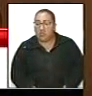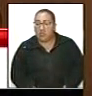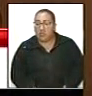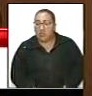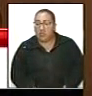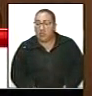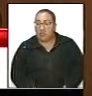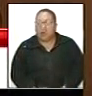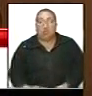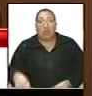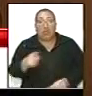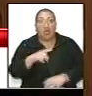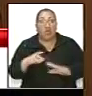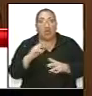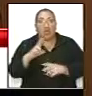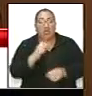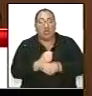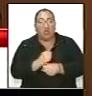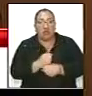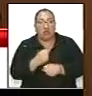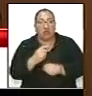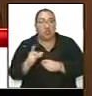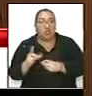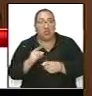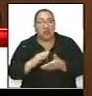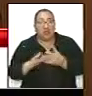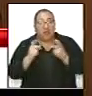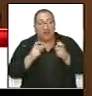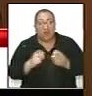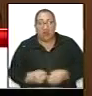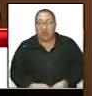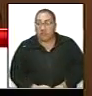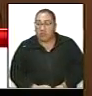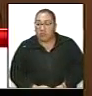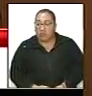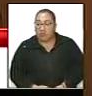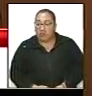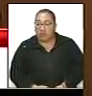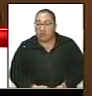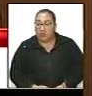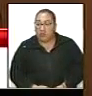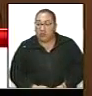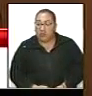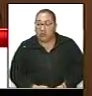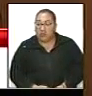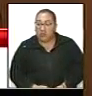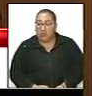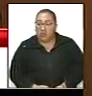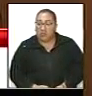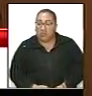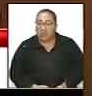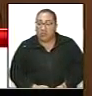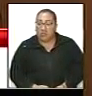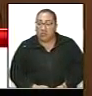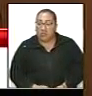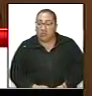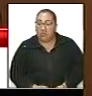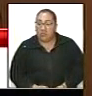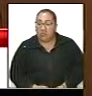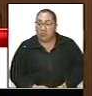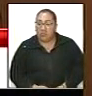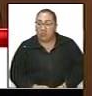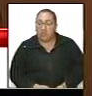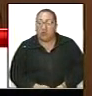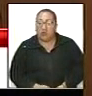funciones: el licenciamiento, supervisión y fiscalización y grados y títulos. Y ahí quiero hacerle la primera pregunta